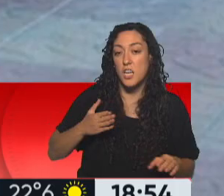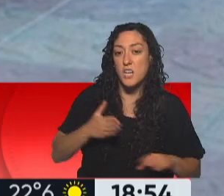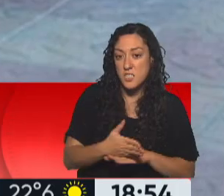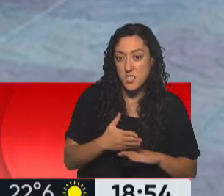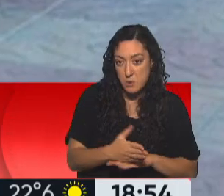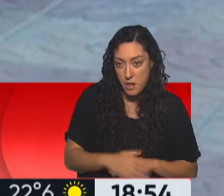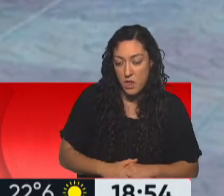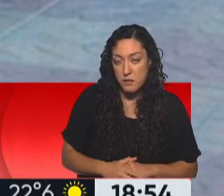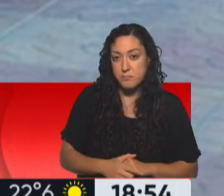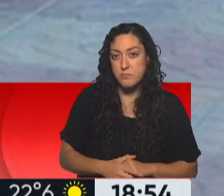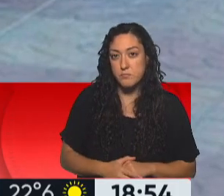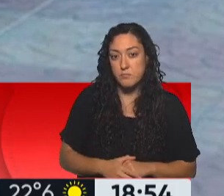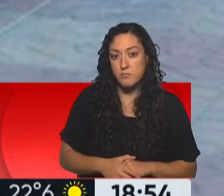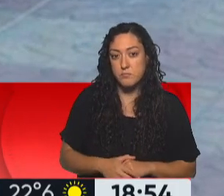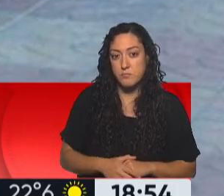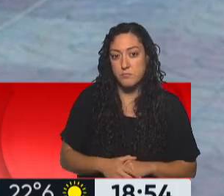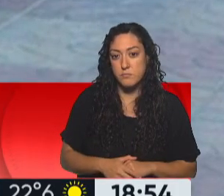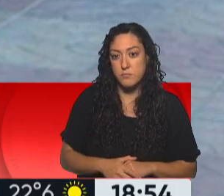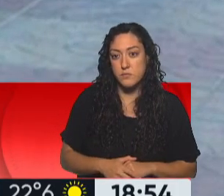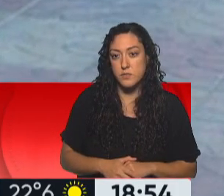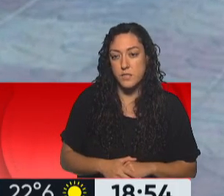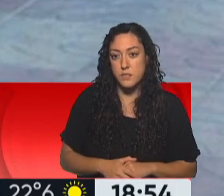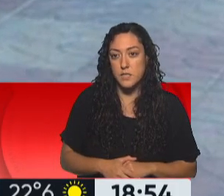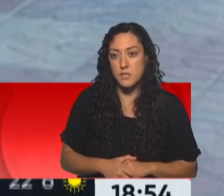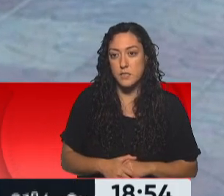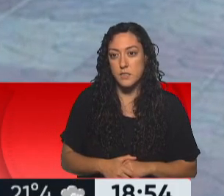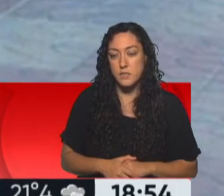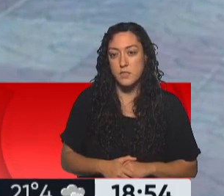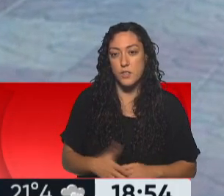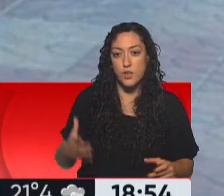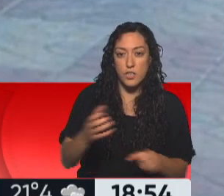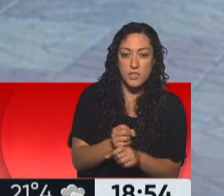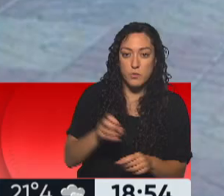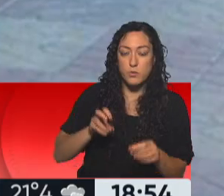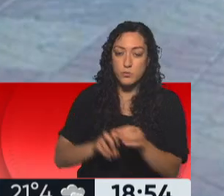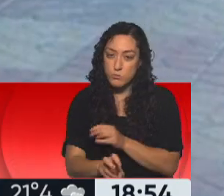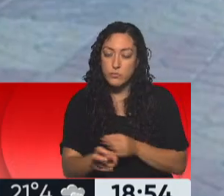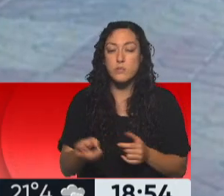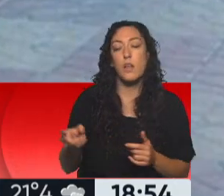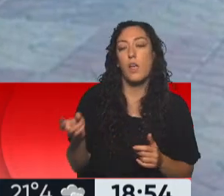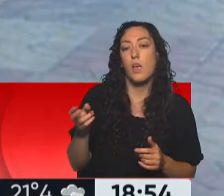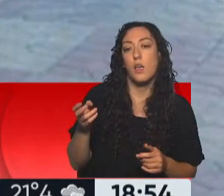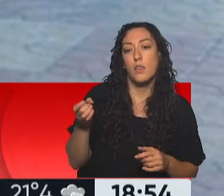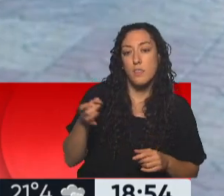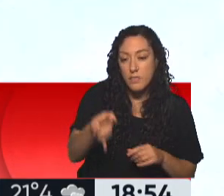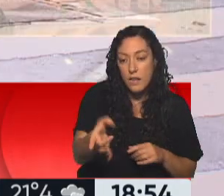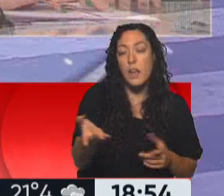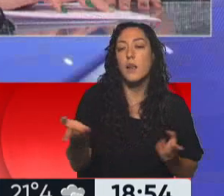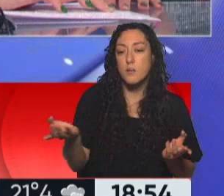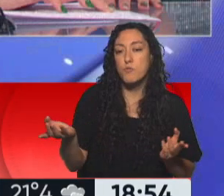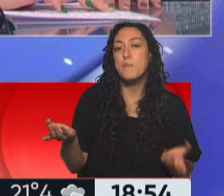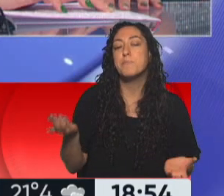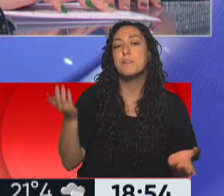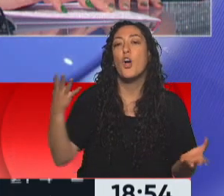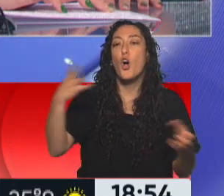accesibilidad. Y el transporte. En relación al transporte, bueno, los colectivos de la Ciudad de Buenos Aires